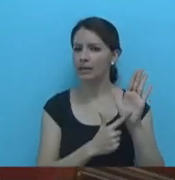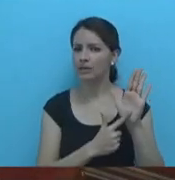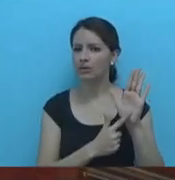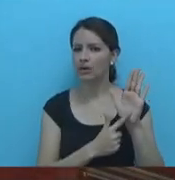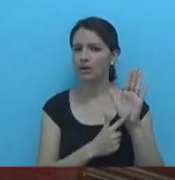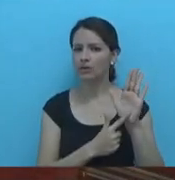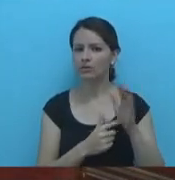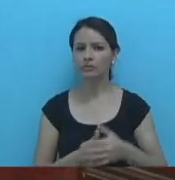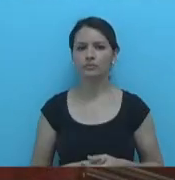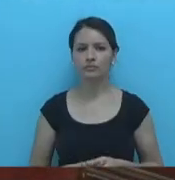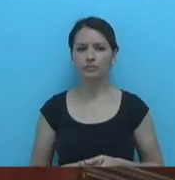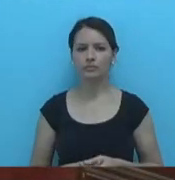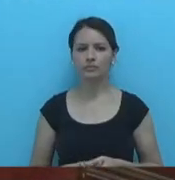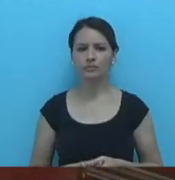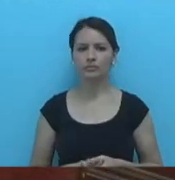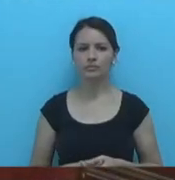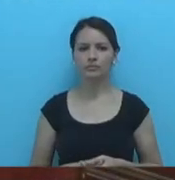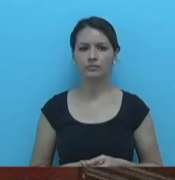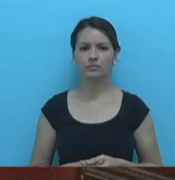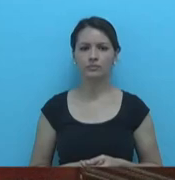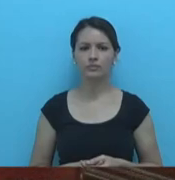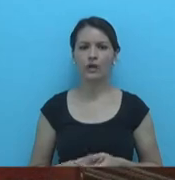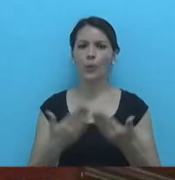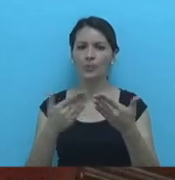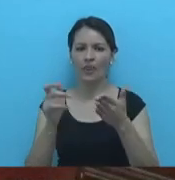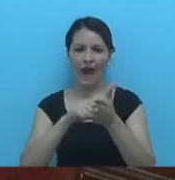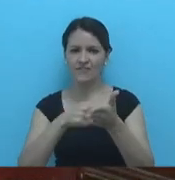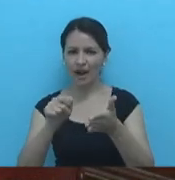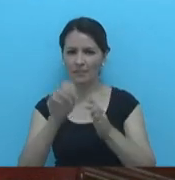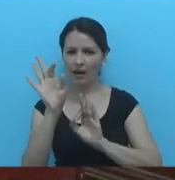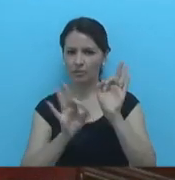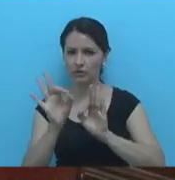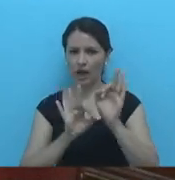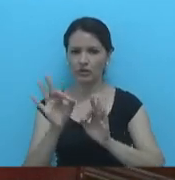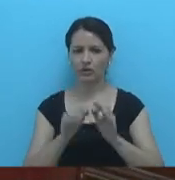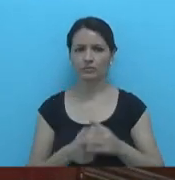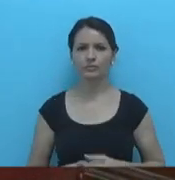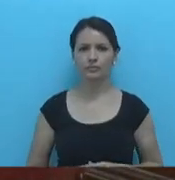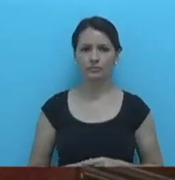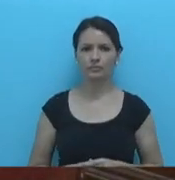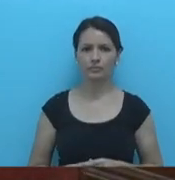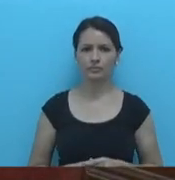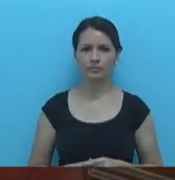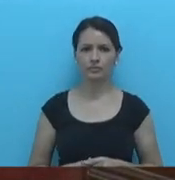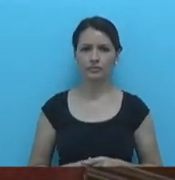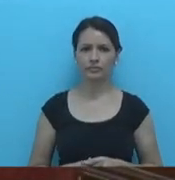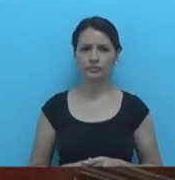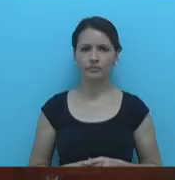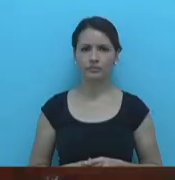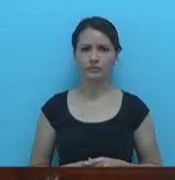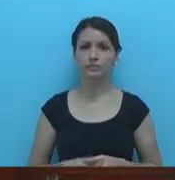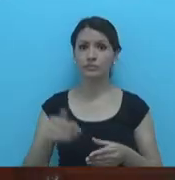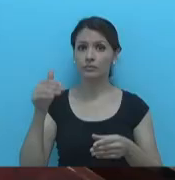en comisión para que pueda ser firmado el proyecto y podamos tratarlo y aprobarlo. Bien,